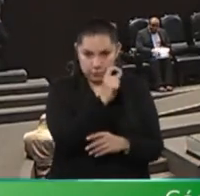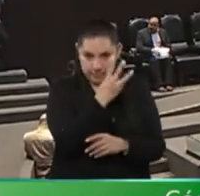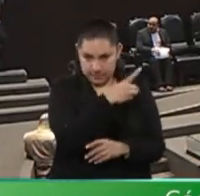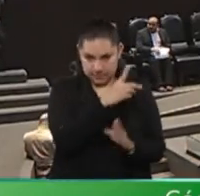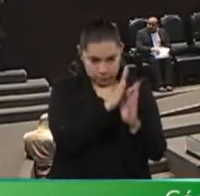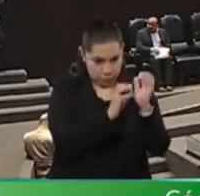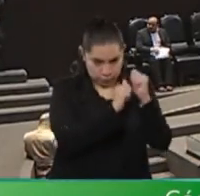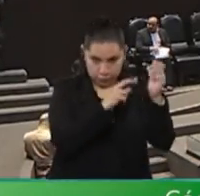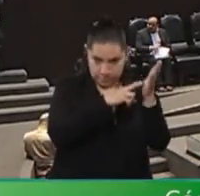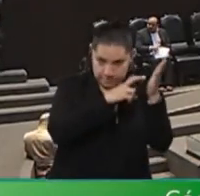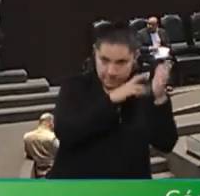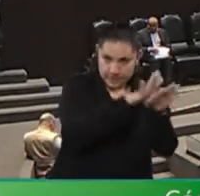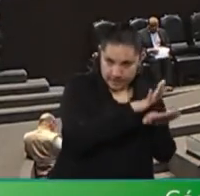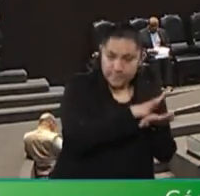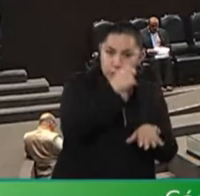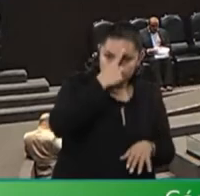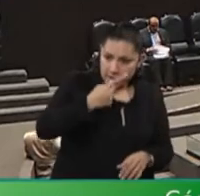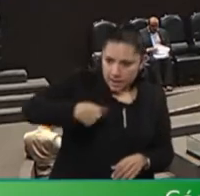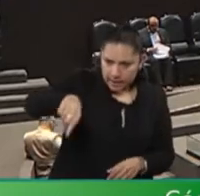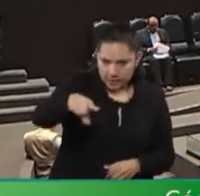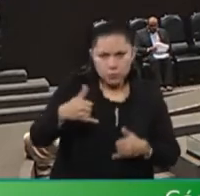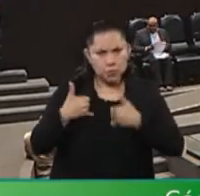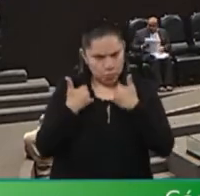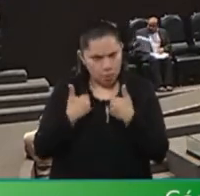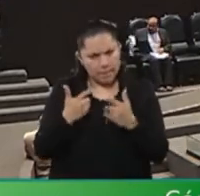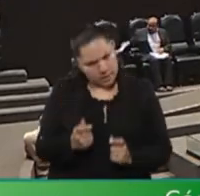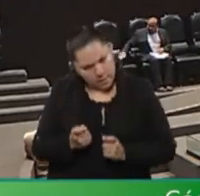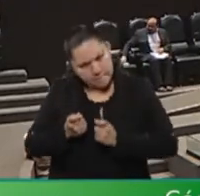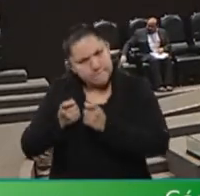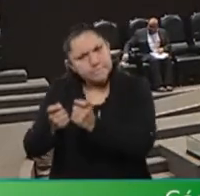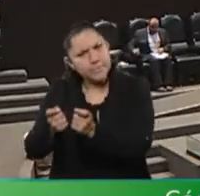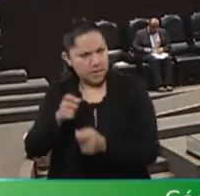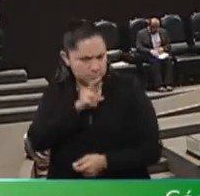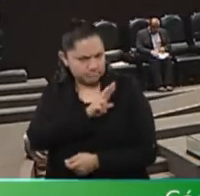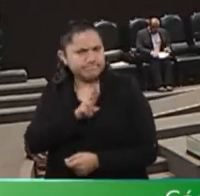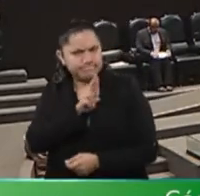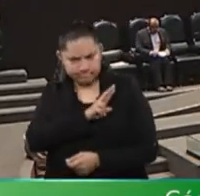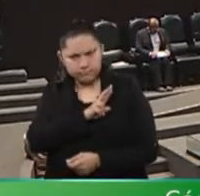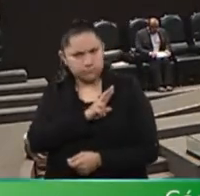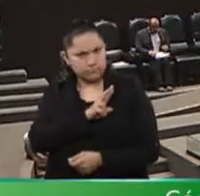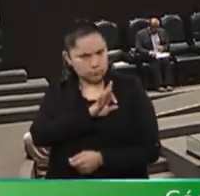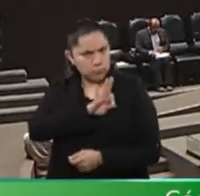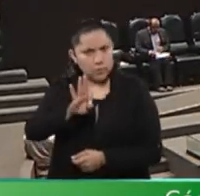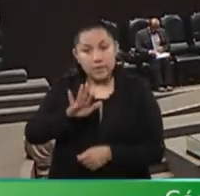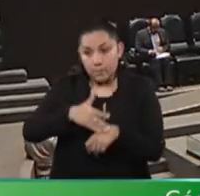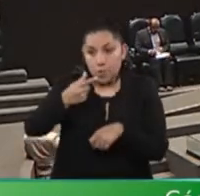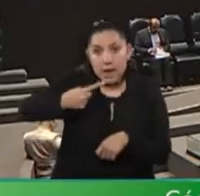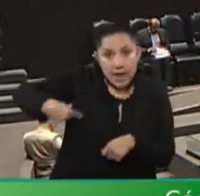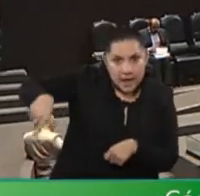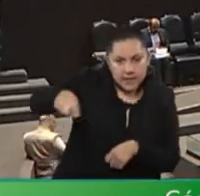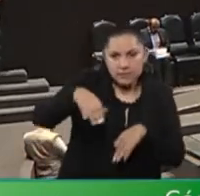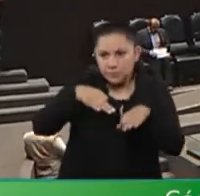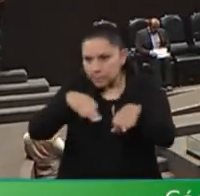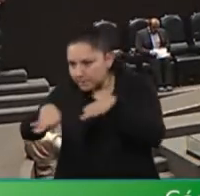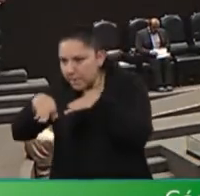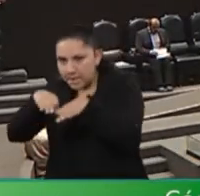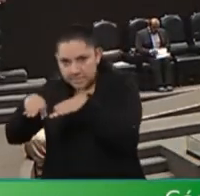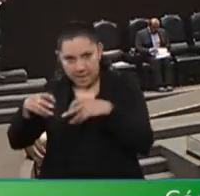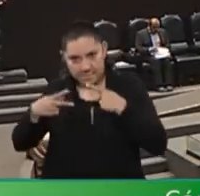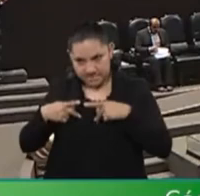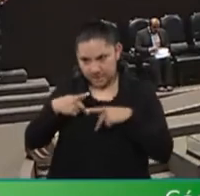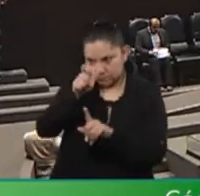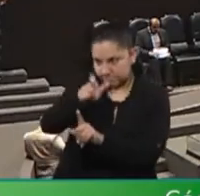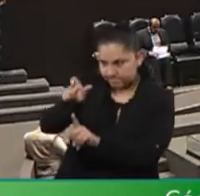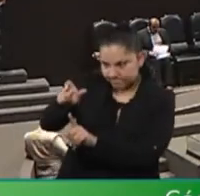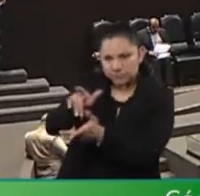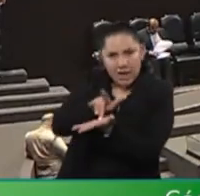arrendamiento social Ya que ellos son la mayoría de la base trabajadora que necesita de este apoyo compañeras y compañeros